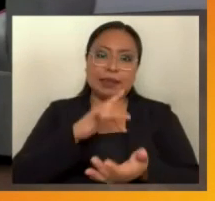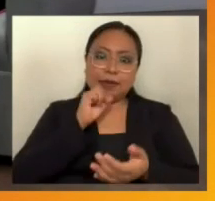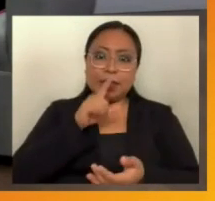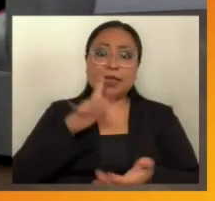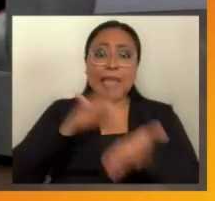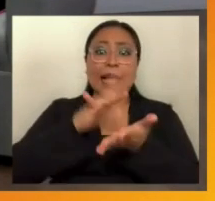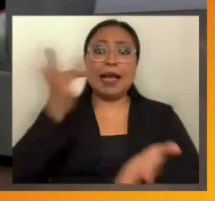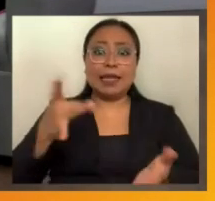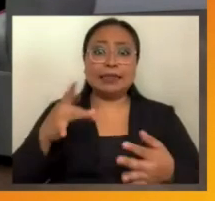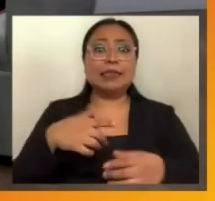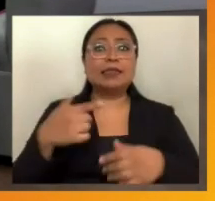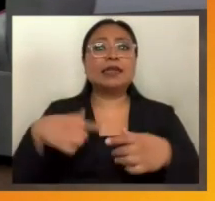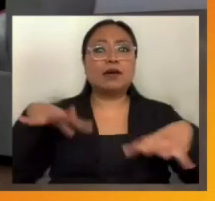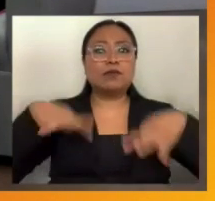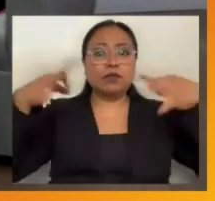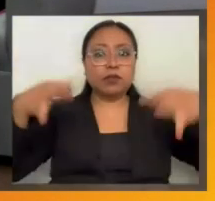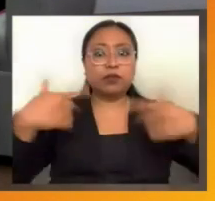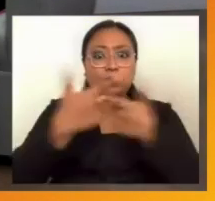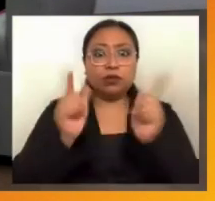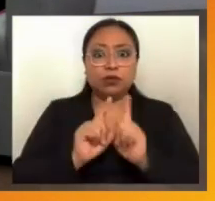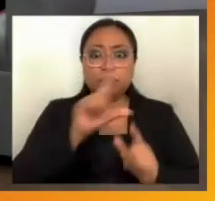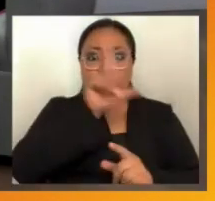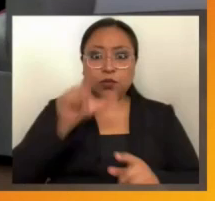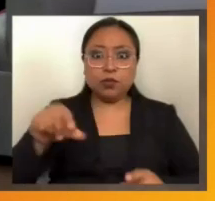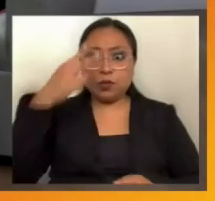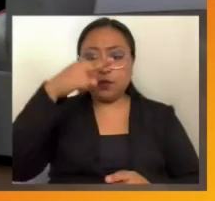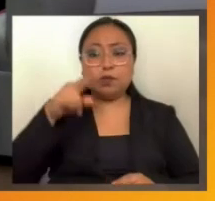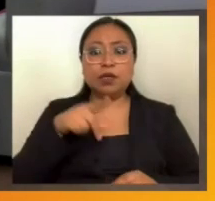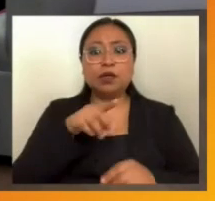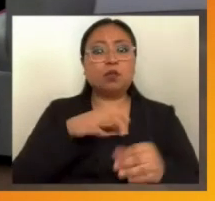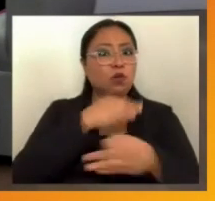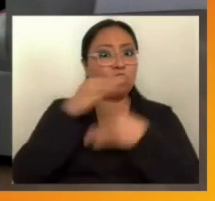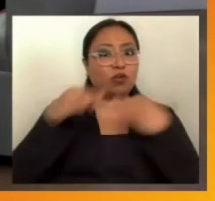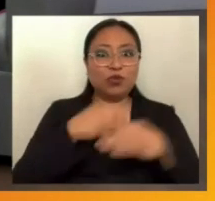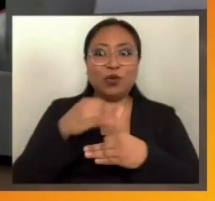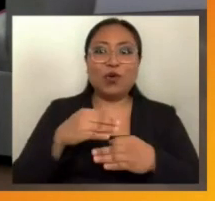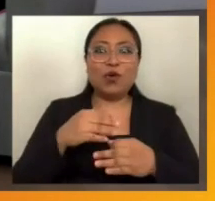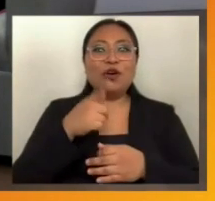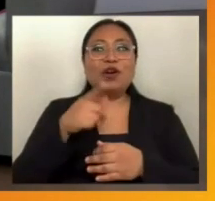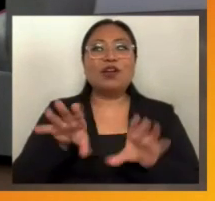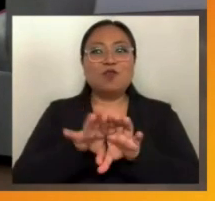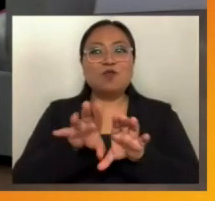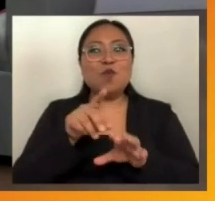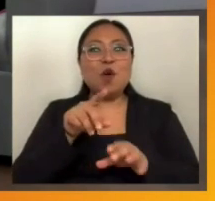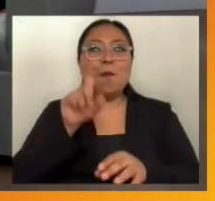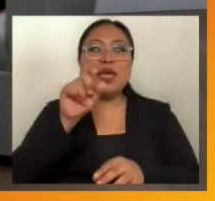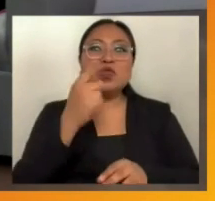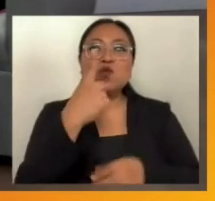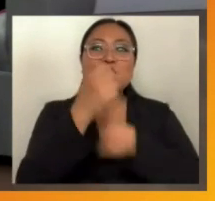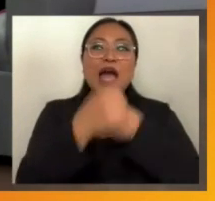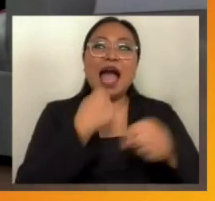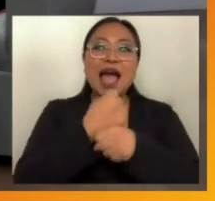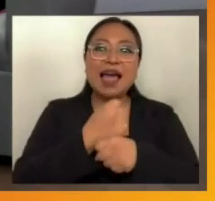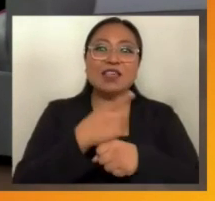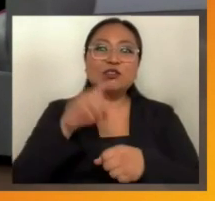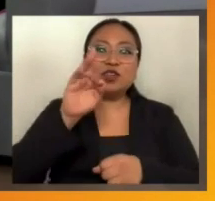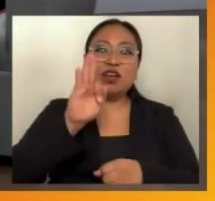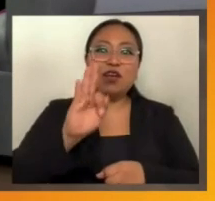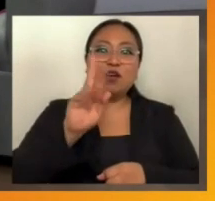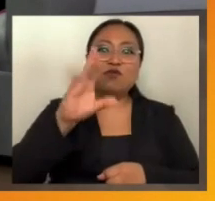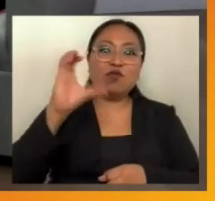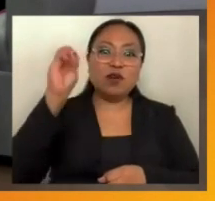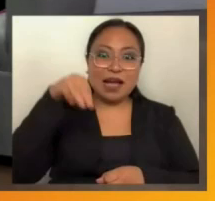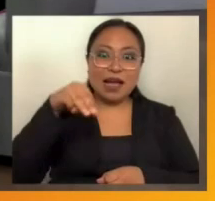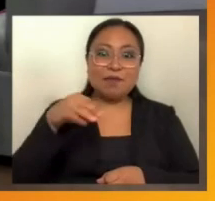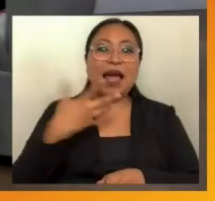participar con ustedes. FUCAM es su casa, FUCAM ya tiene 21 años de trabajo, tenemos ya una sede en